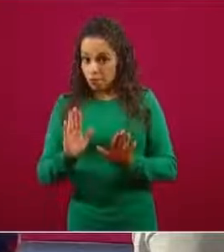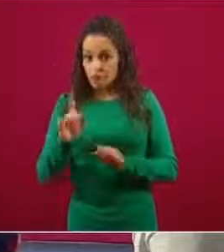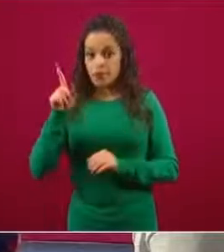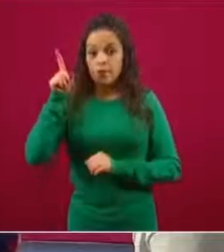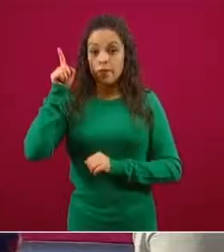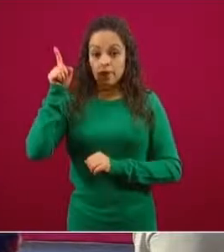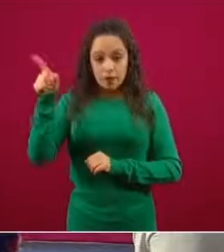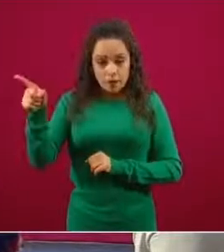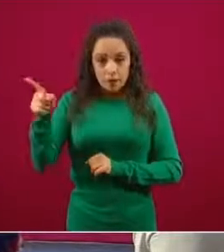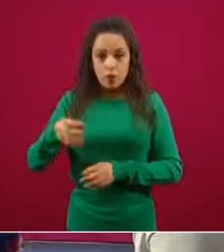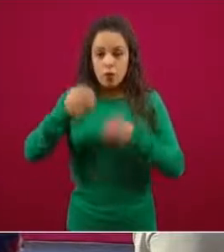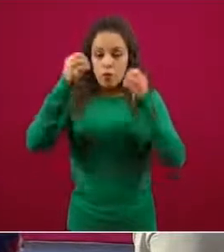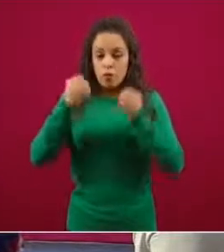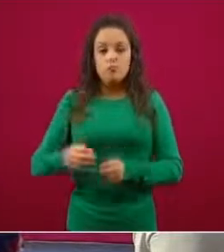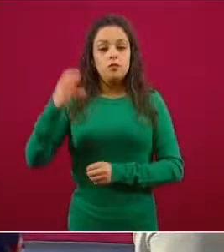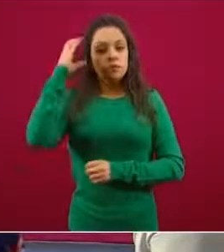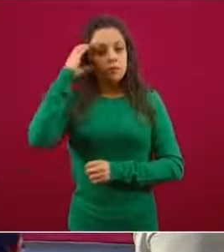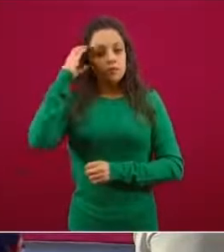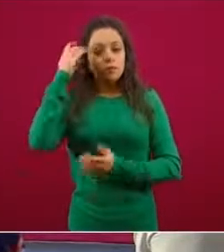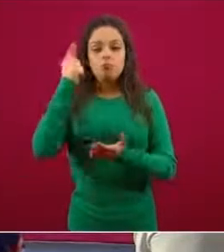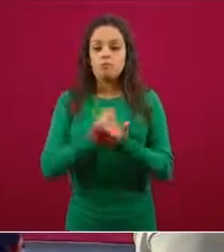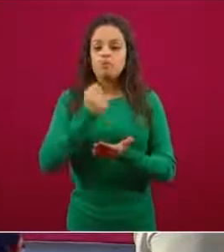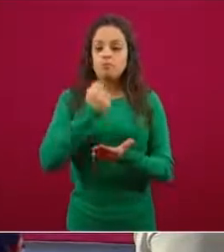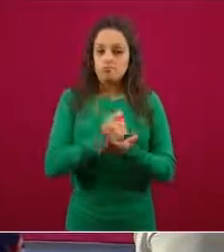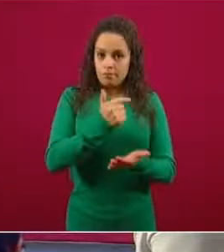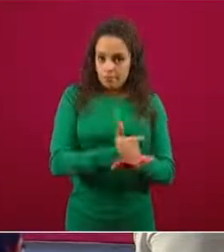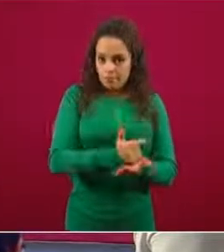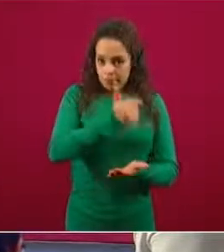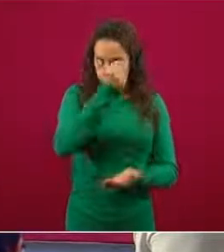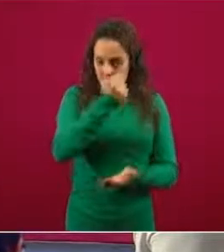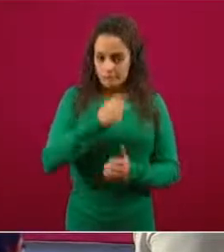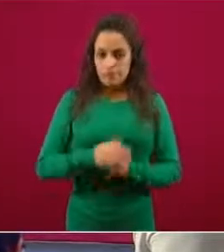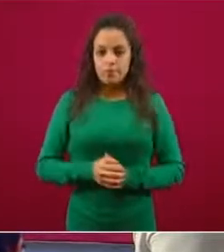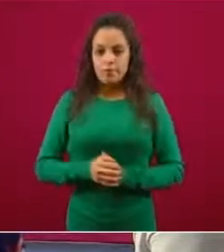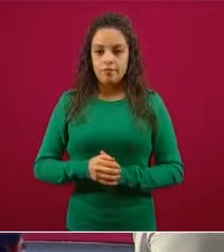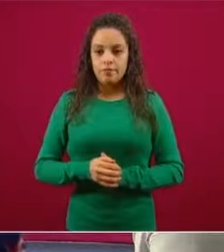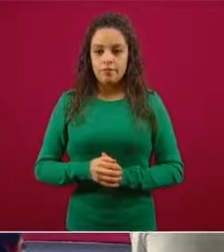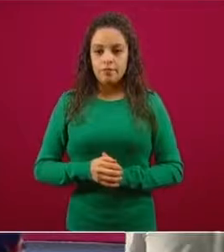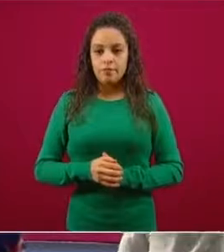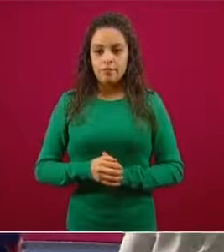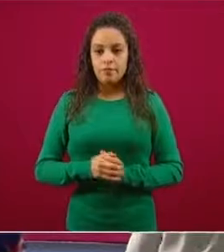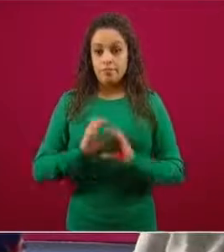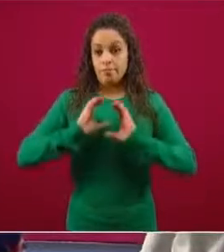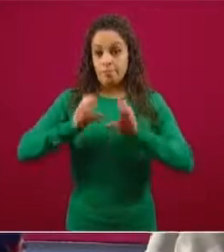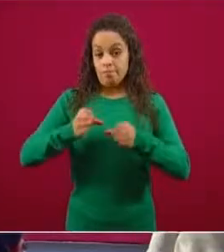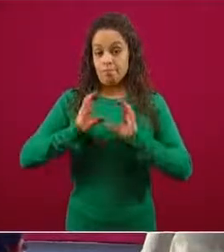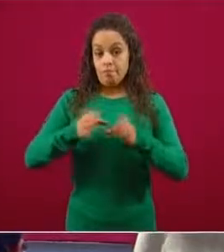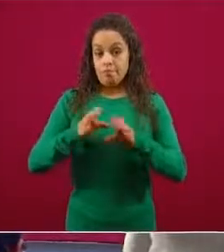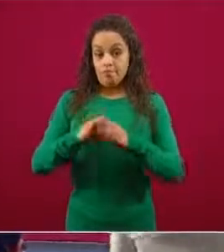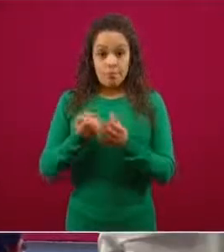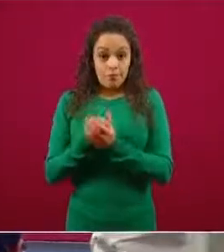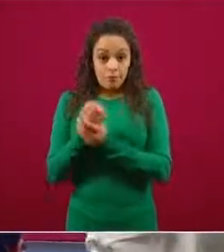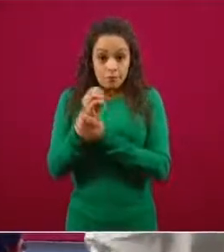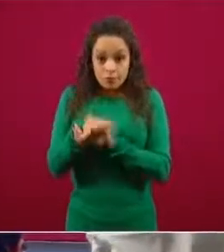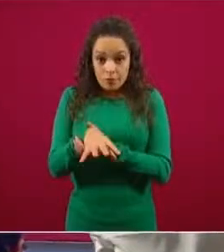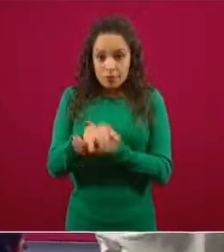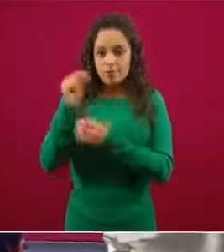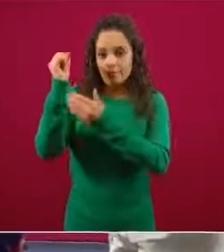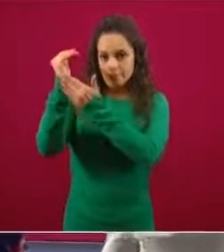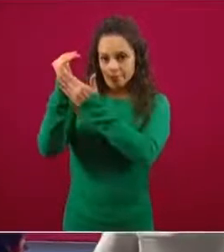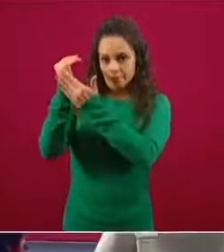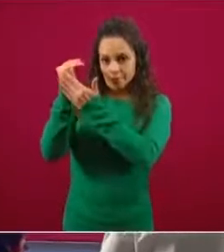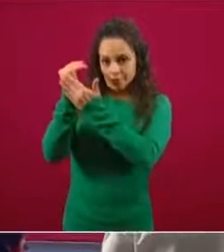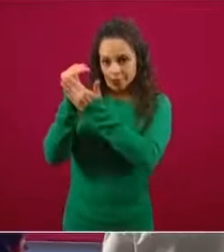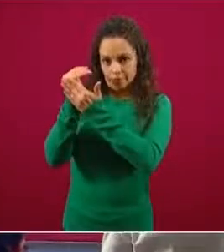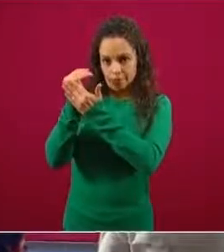de terapia intensiva, entonces obviamente se reduciría el ingreso, el número de personas que ingresan a terapia, pero